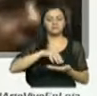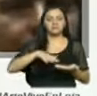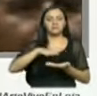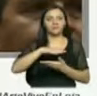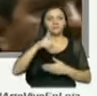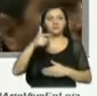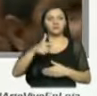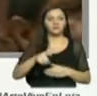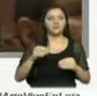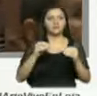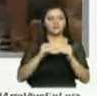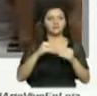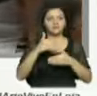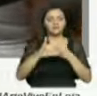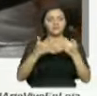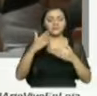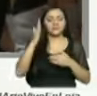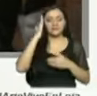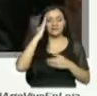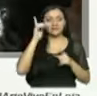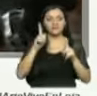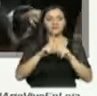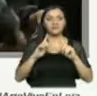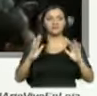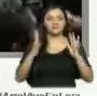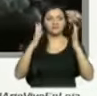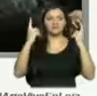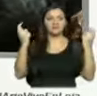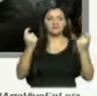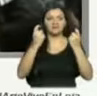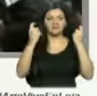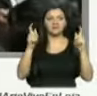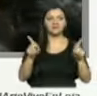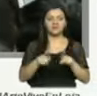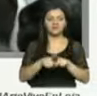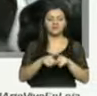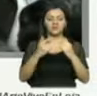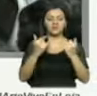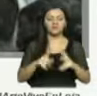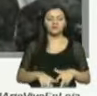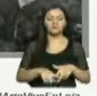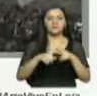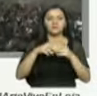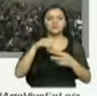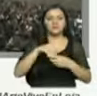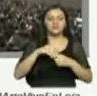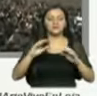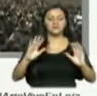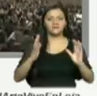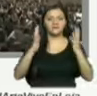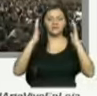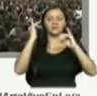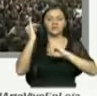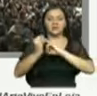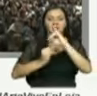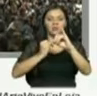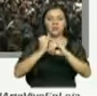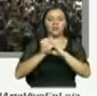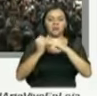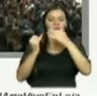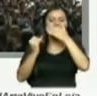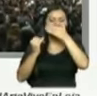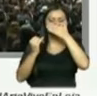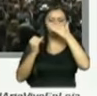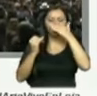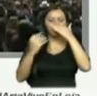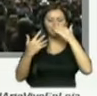Loja, que como decíamos, está de fiesta. ¿Y cómo no estarlo si hoy inicia este Festival Internacional de